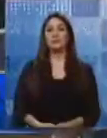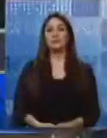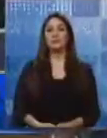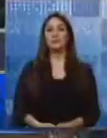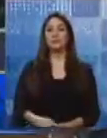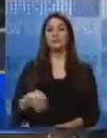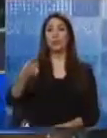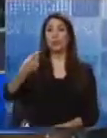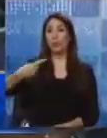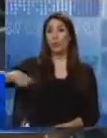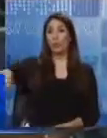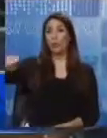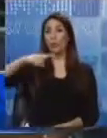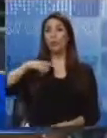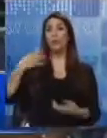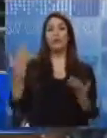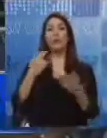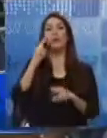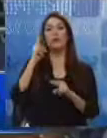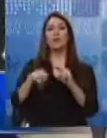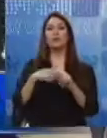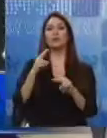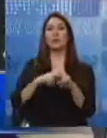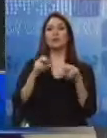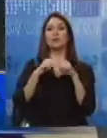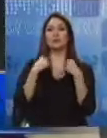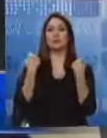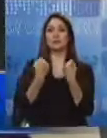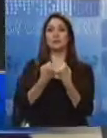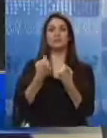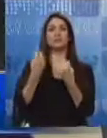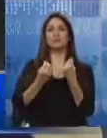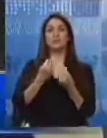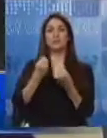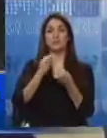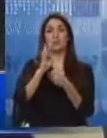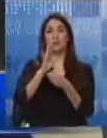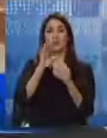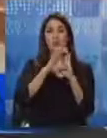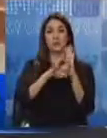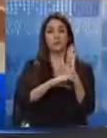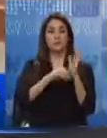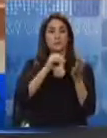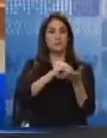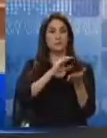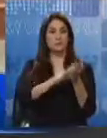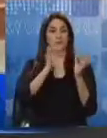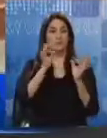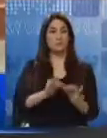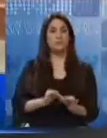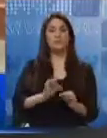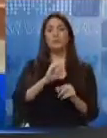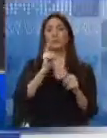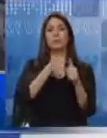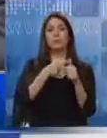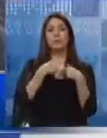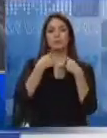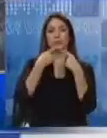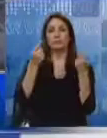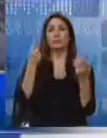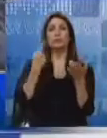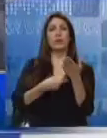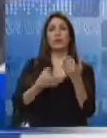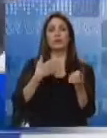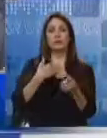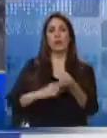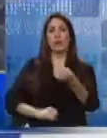Todos forman parte de la Coalición Nacional de Organizaciones Sociales, que tras viabilizar su constitución, definió como primer pronunciamiento darle ese